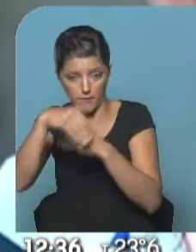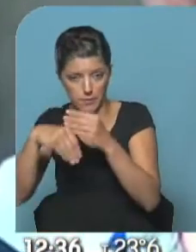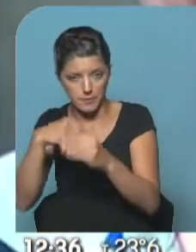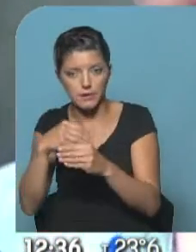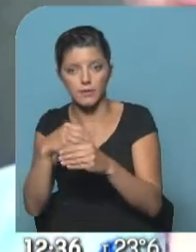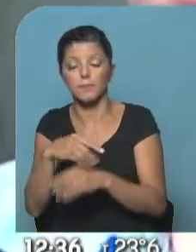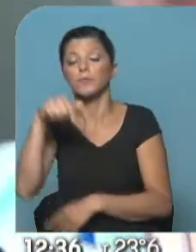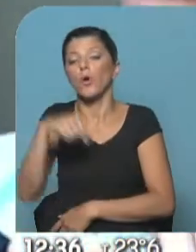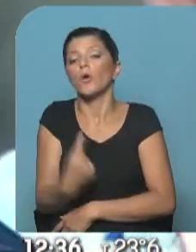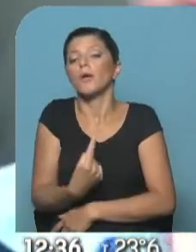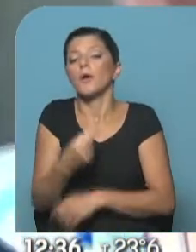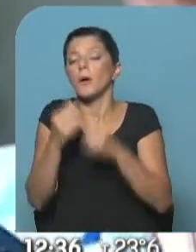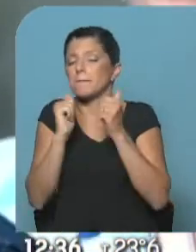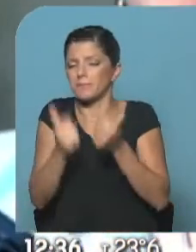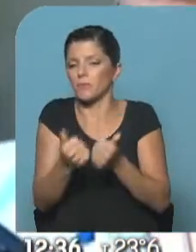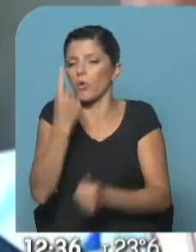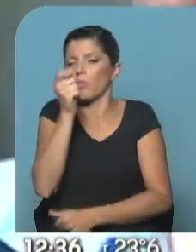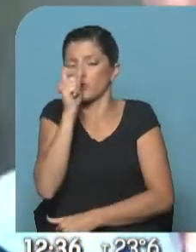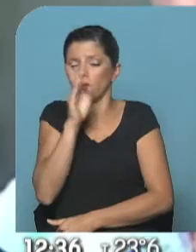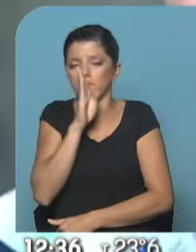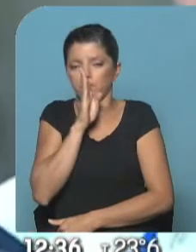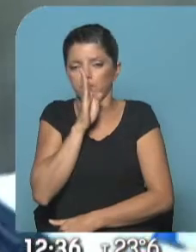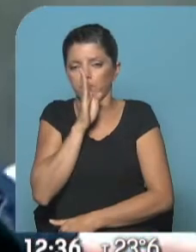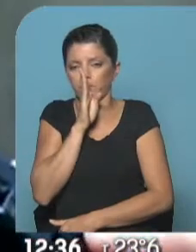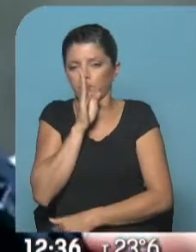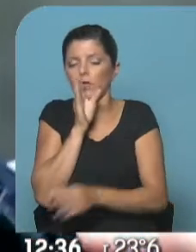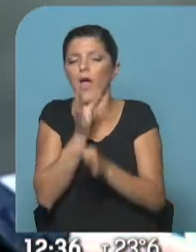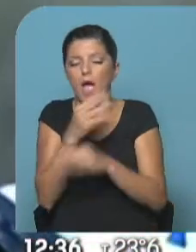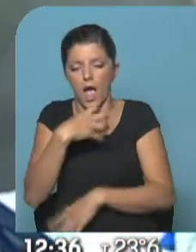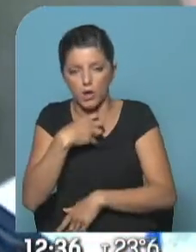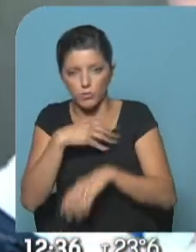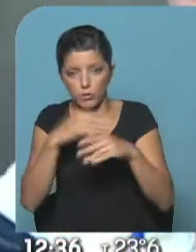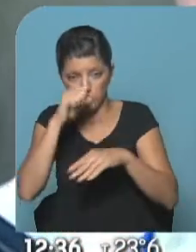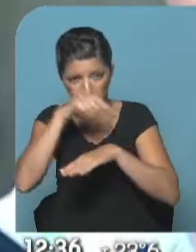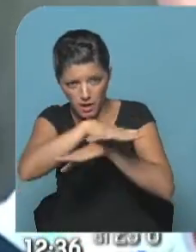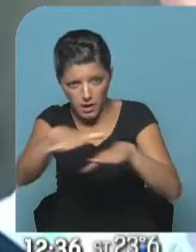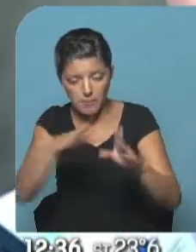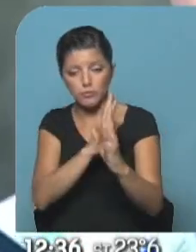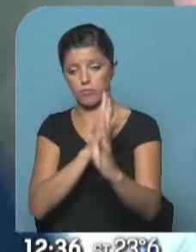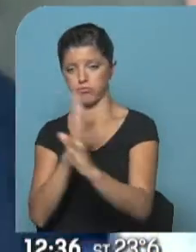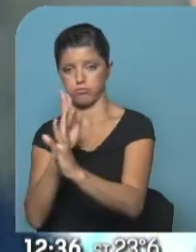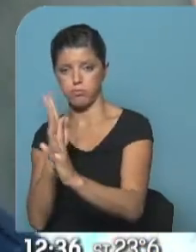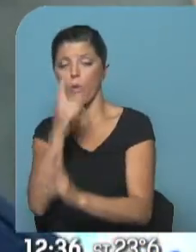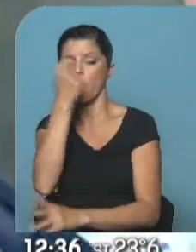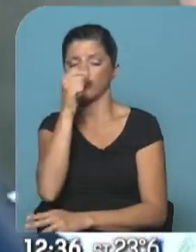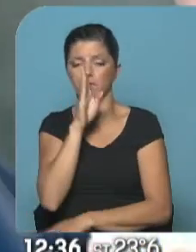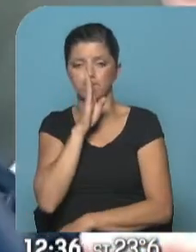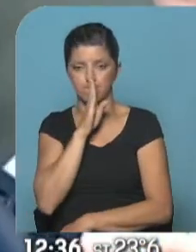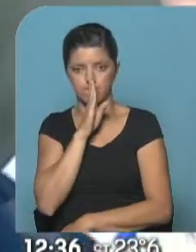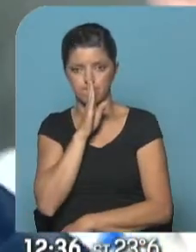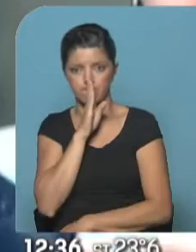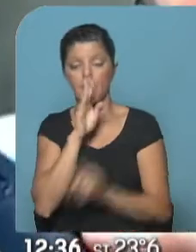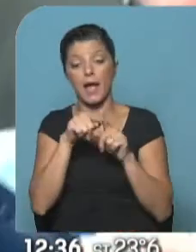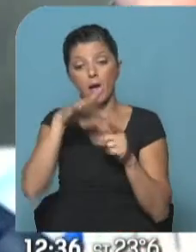hoy con un minuto de silencio convocando a nuestros alumnos en el patio, aquí en la sede Rosario y también en la